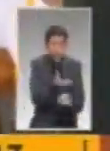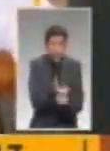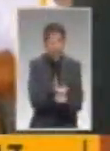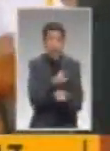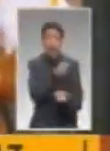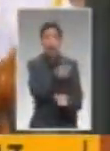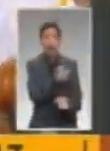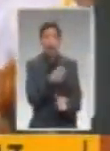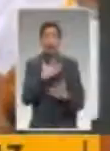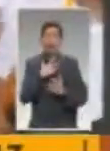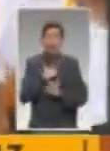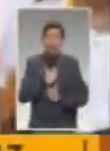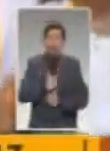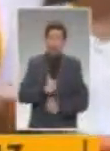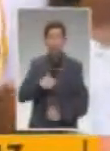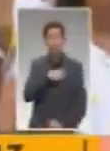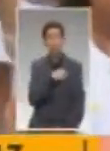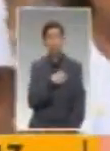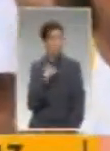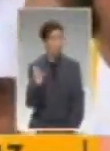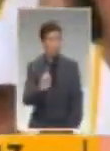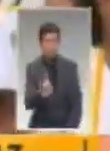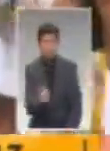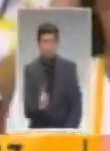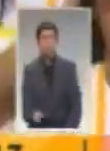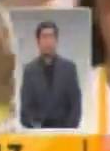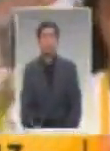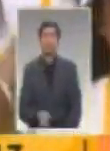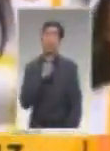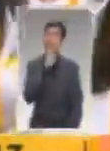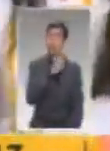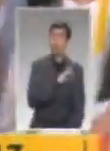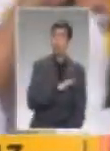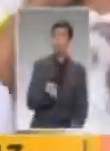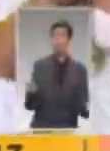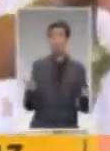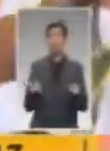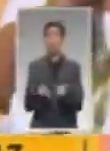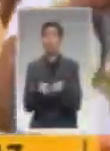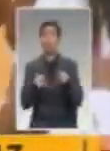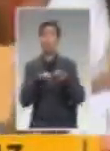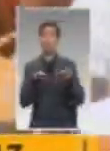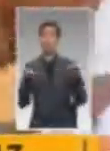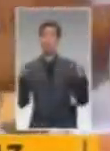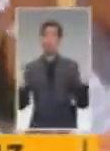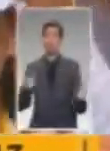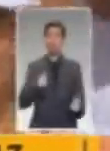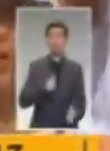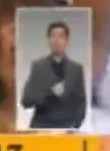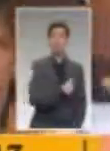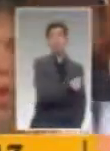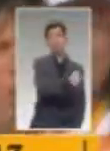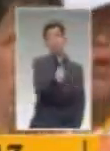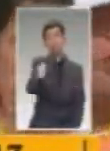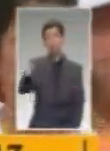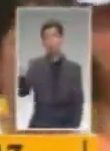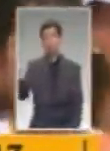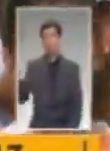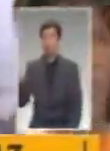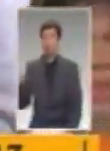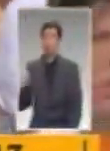estos sacerdotes que van a concelebrar y todas las personas que van a estar ahí presentes en el altar. Es un altar enorme, la verdad. Sí. Hay que pensar